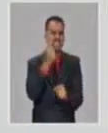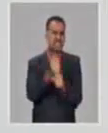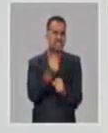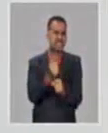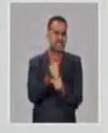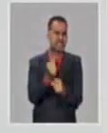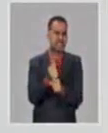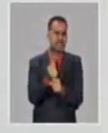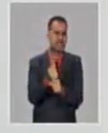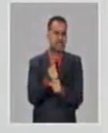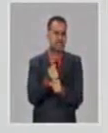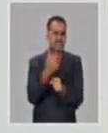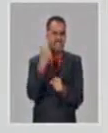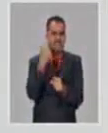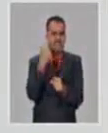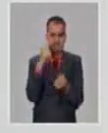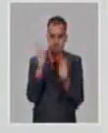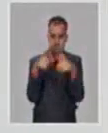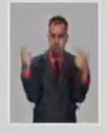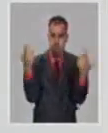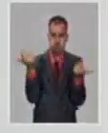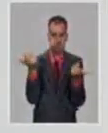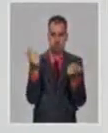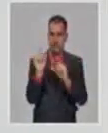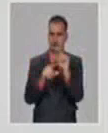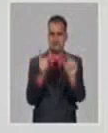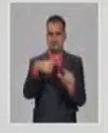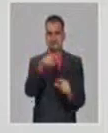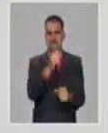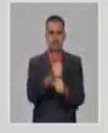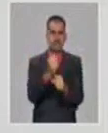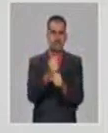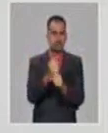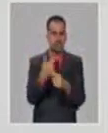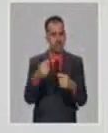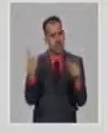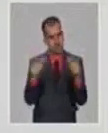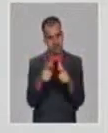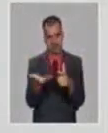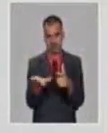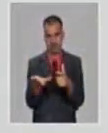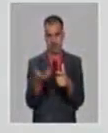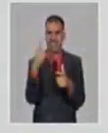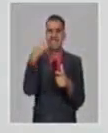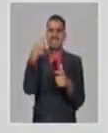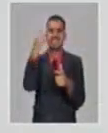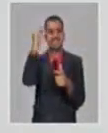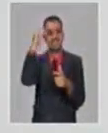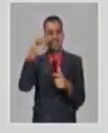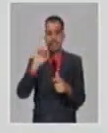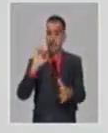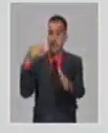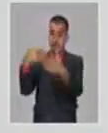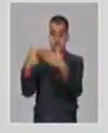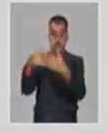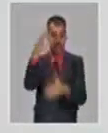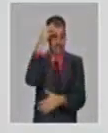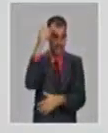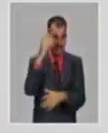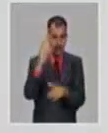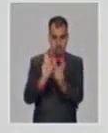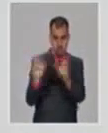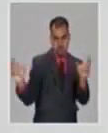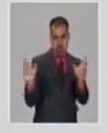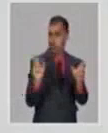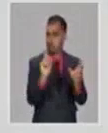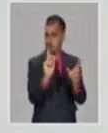esa cantidad de compañeros que hoy hay que minimizar eso. No se separan las funciones estatales de las empresariales a todos los